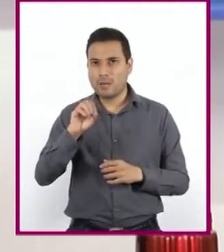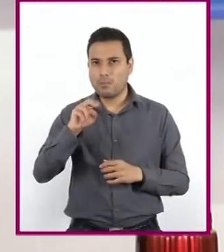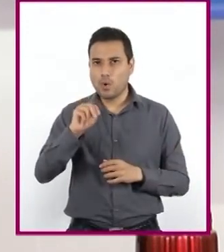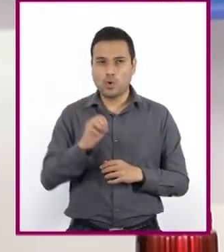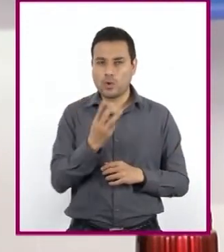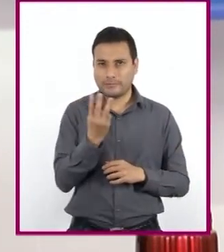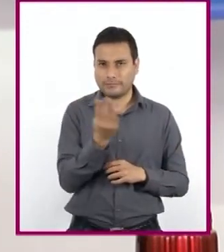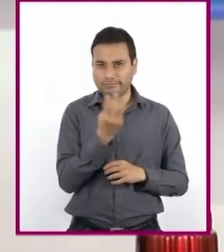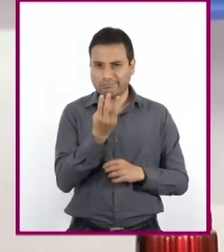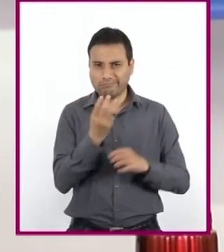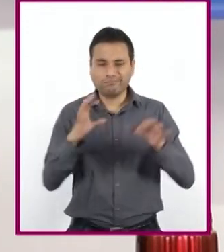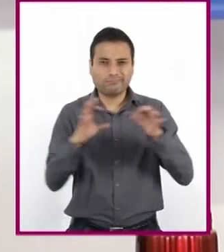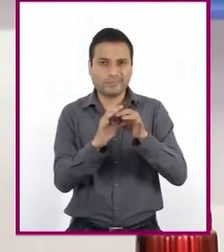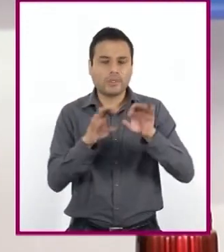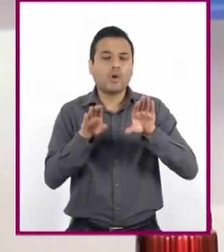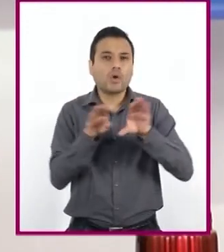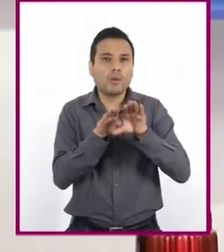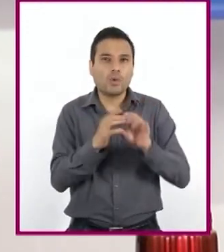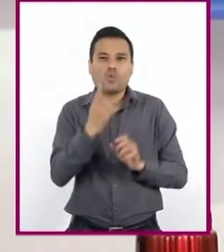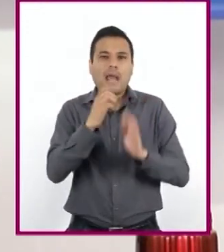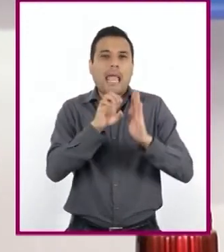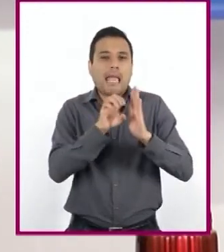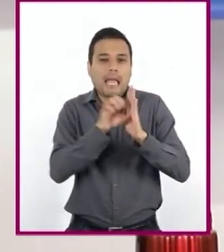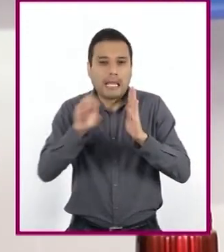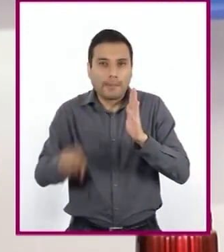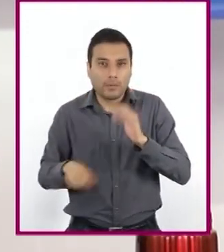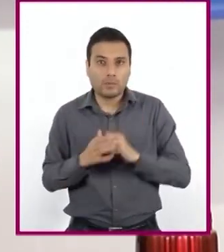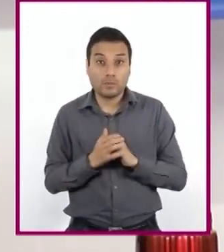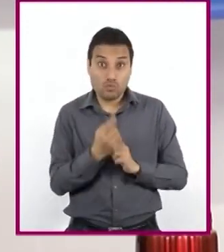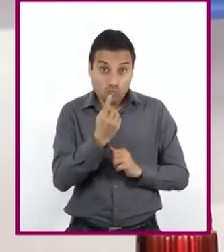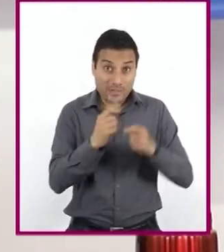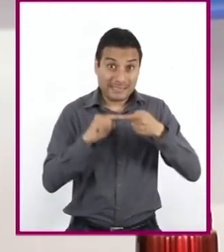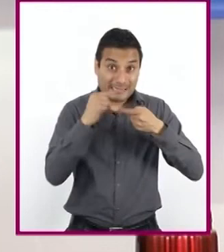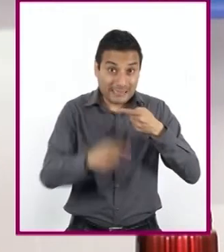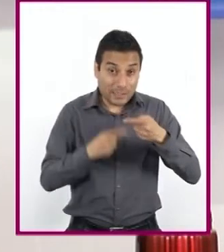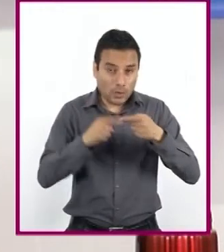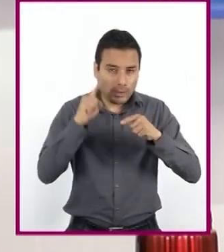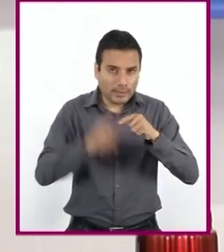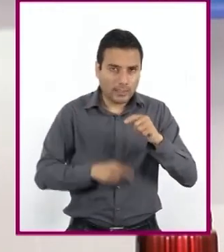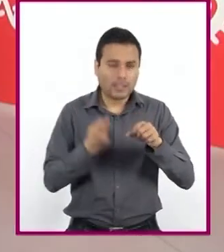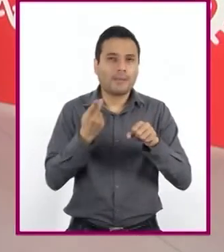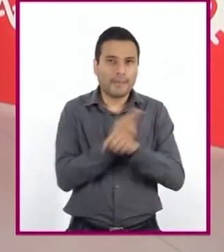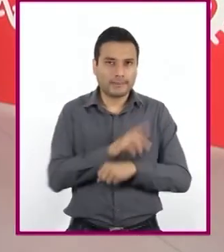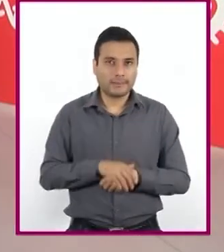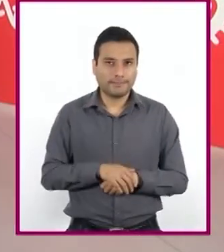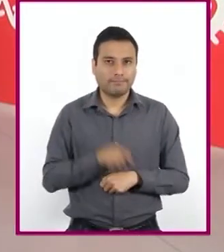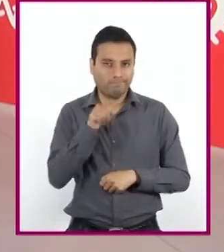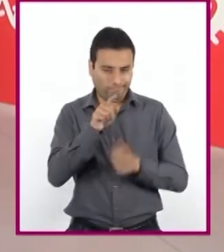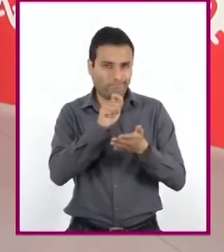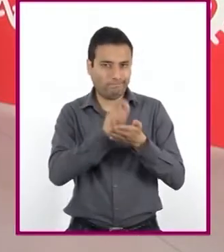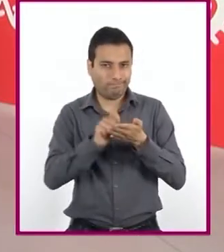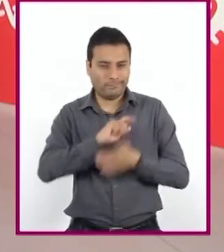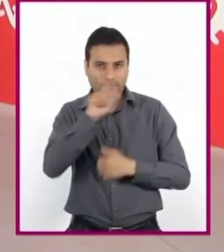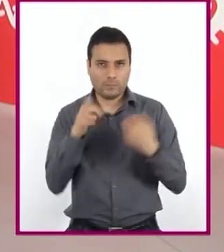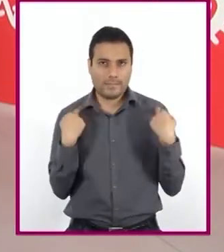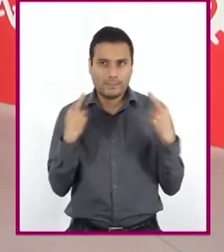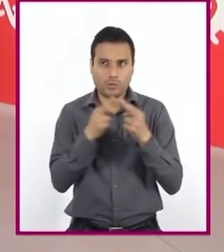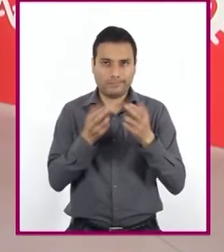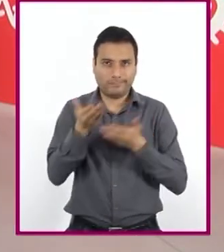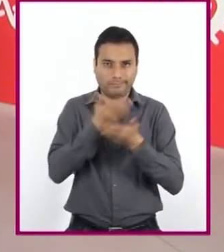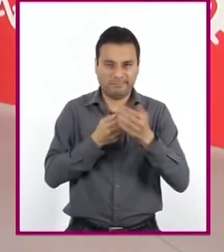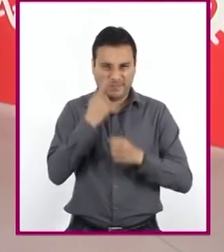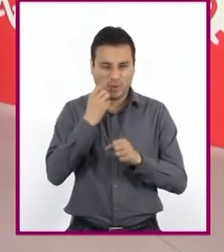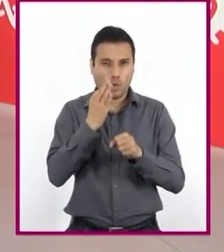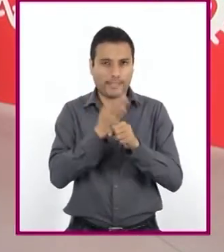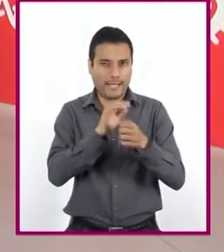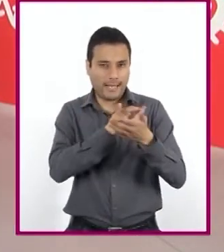estos ciclos? Compartan sus respuestas con su maestro o maestra. Ahora daremos lectura